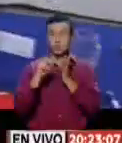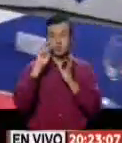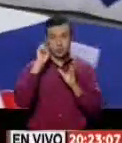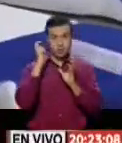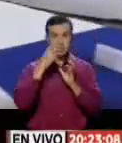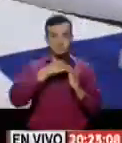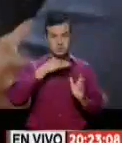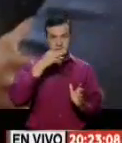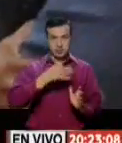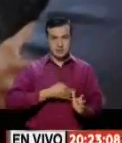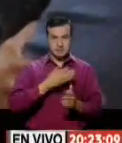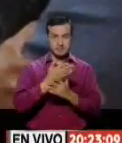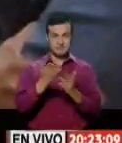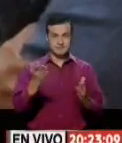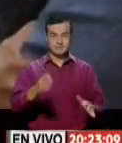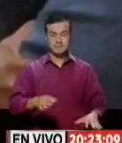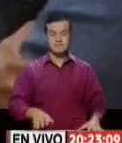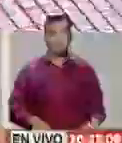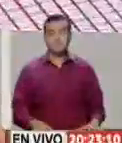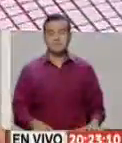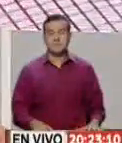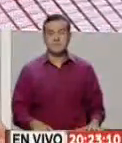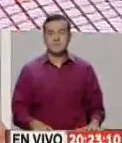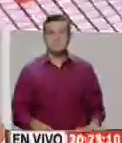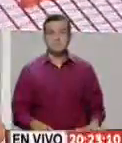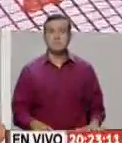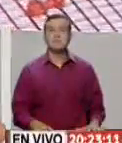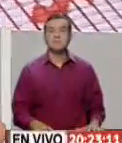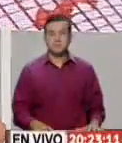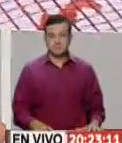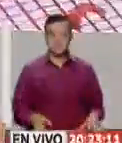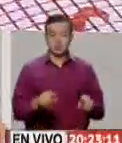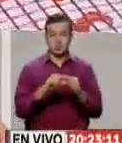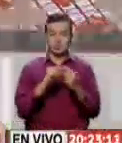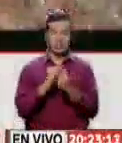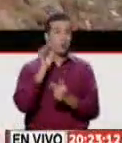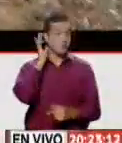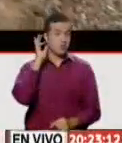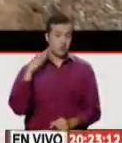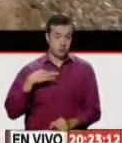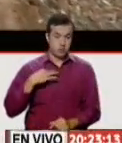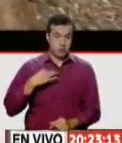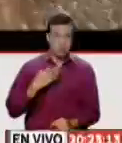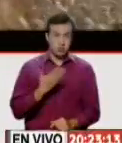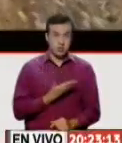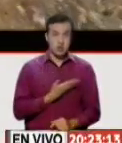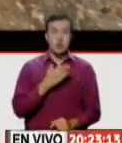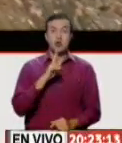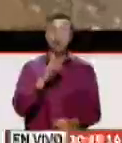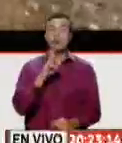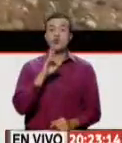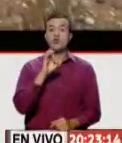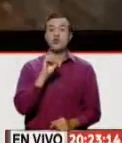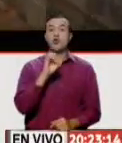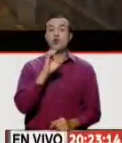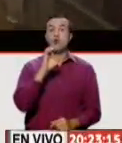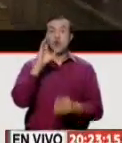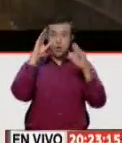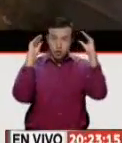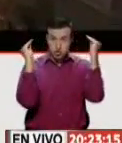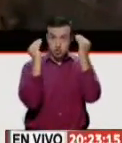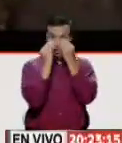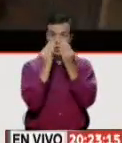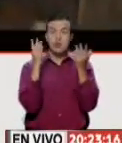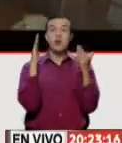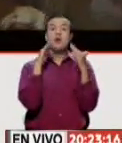turismo ético. Javier Ceballos, Telediario. Y las brigadas Las Manuelas, encabezadas por Rocío González de Moreno, recorrieron